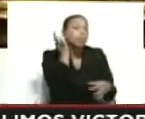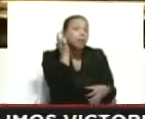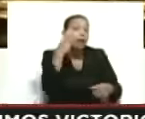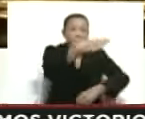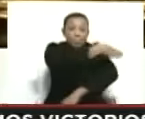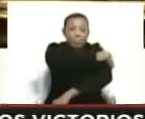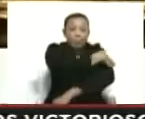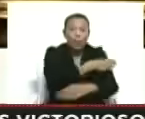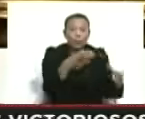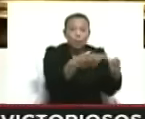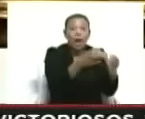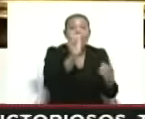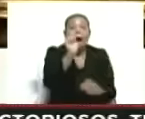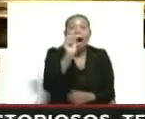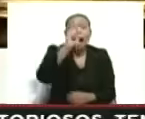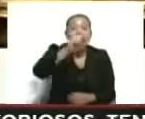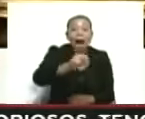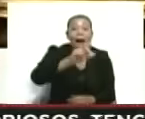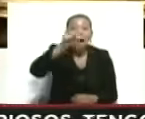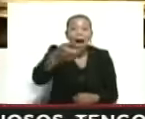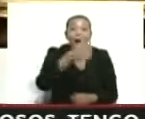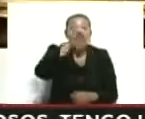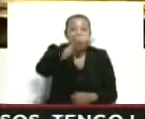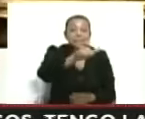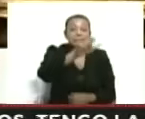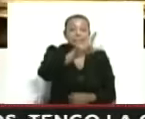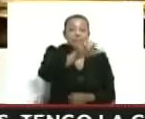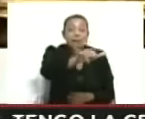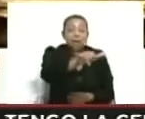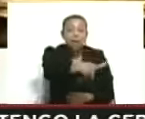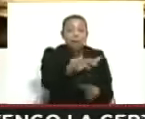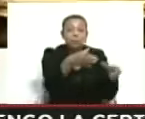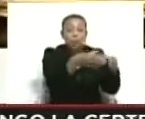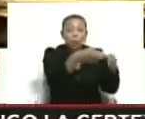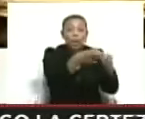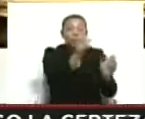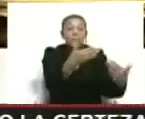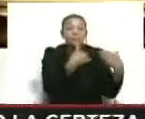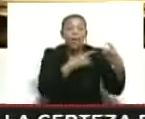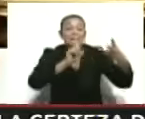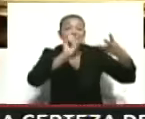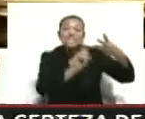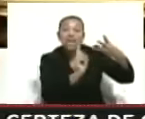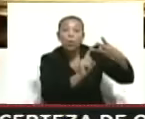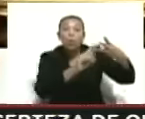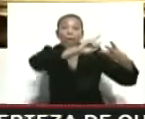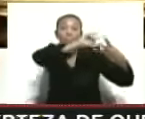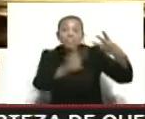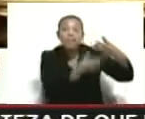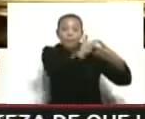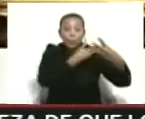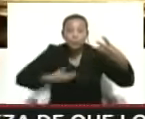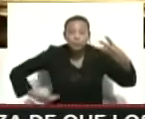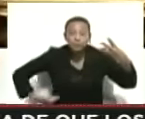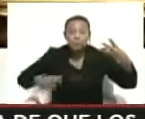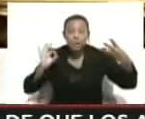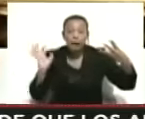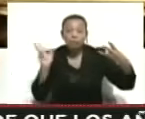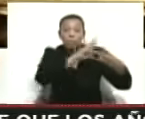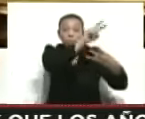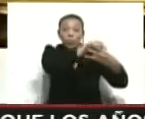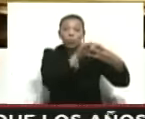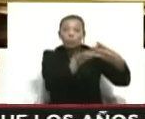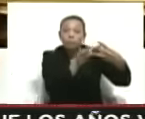Angelita Tamayo Rivero para que ejerza la función como segunda vicepresidenta de la Asamblea